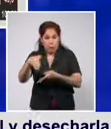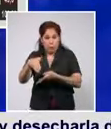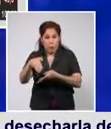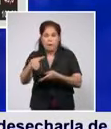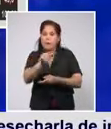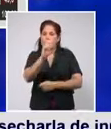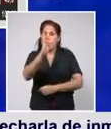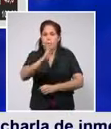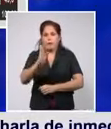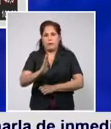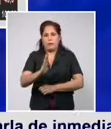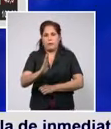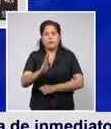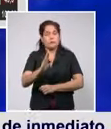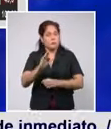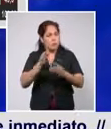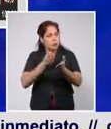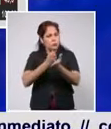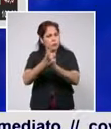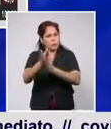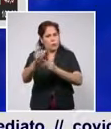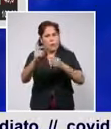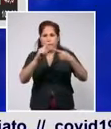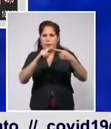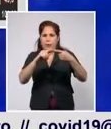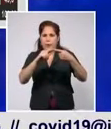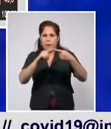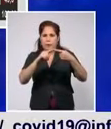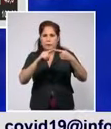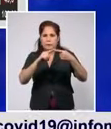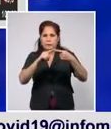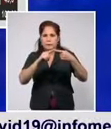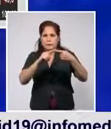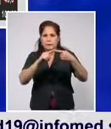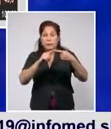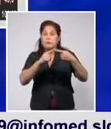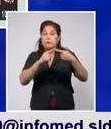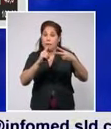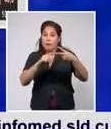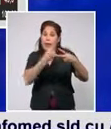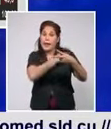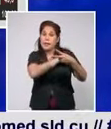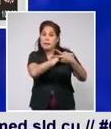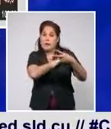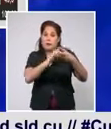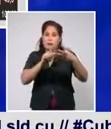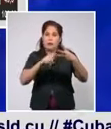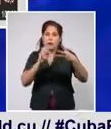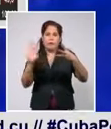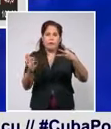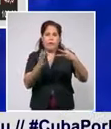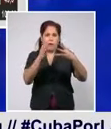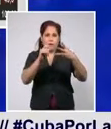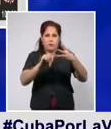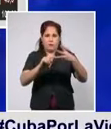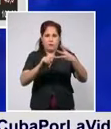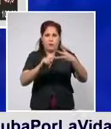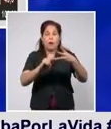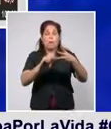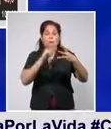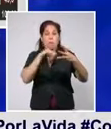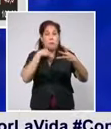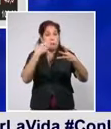Brasil sí se mantiene en primer lugar de ambas cosas, pero le sigue España y Francia, con un número de